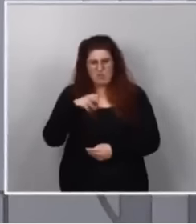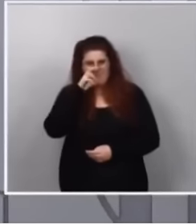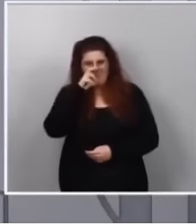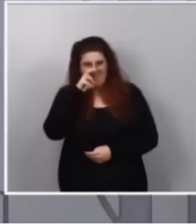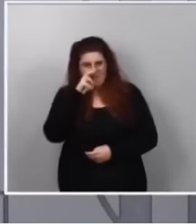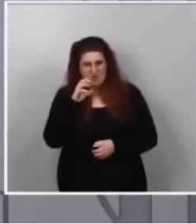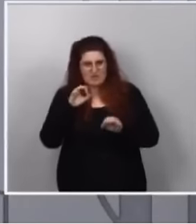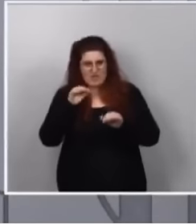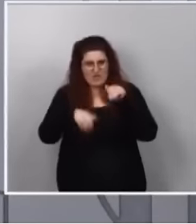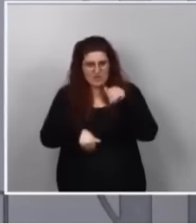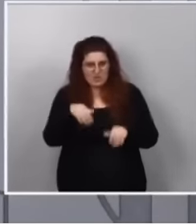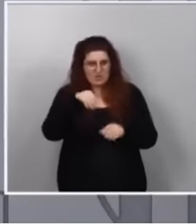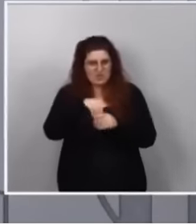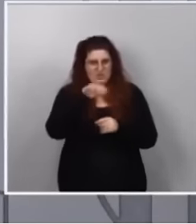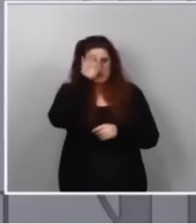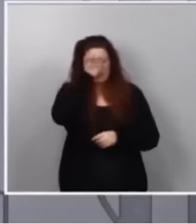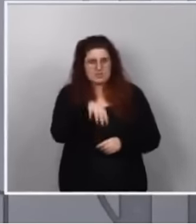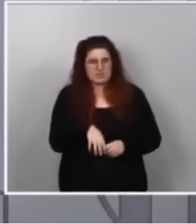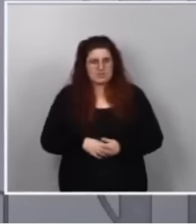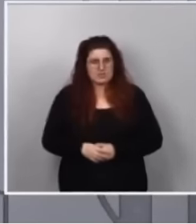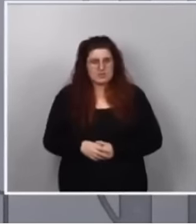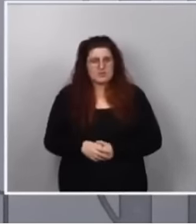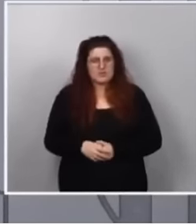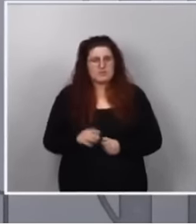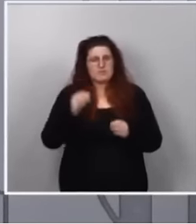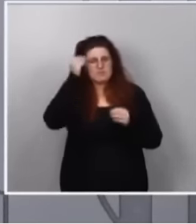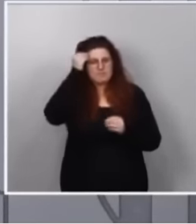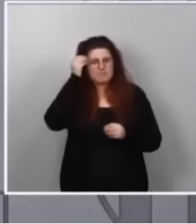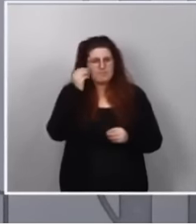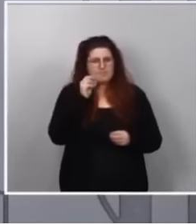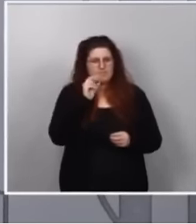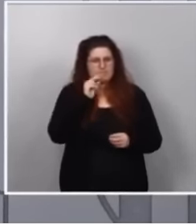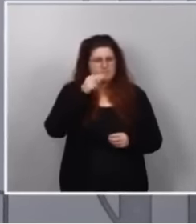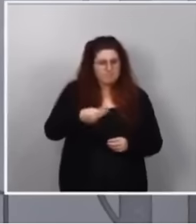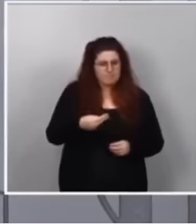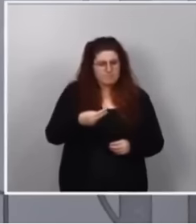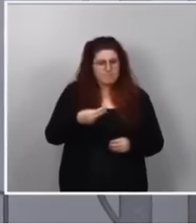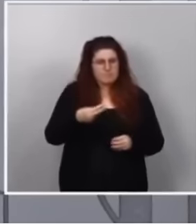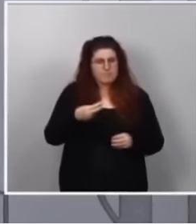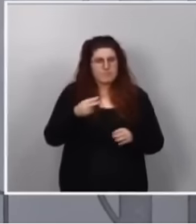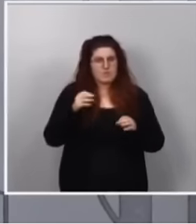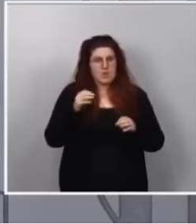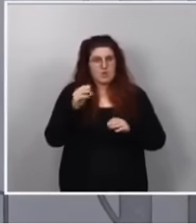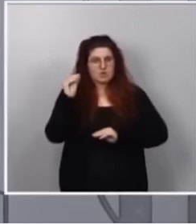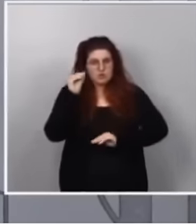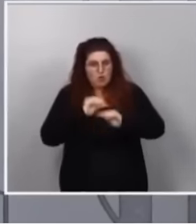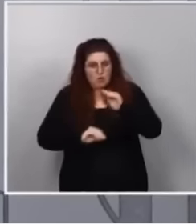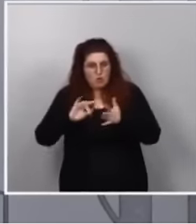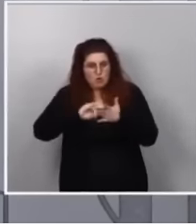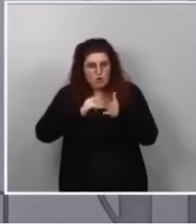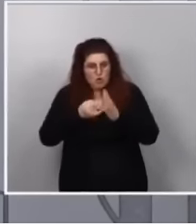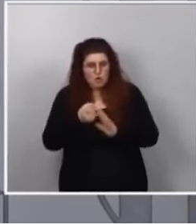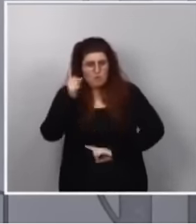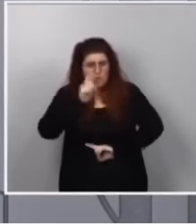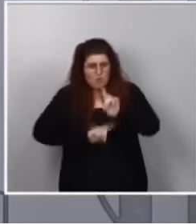estas elecciones en Cataluña, la primera conclusión a la que llega es que los que no supieron dar solución para ese problema